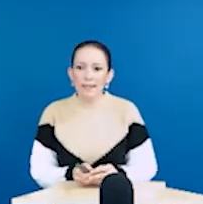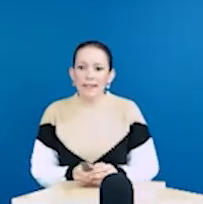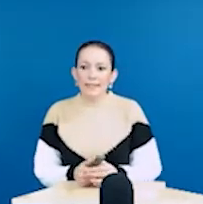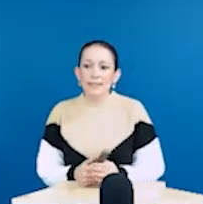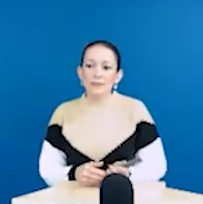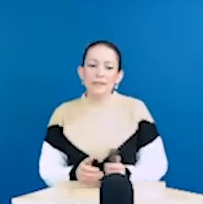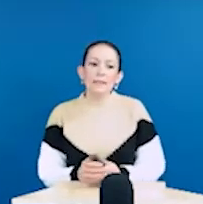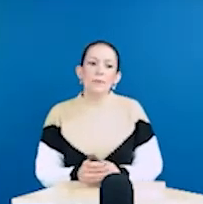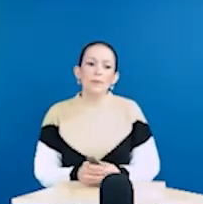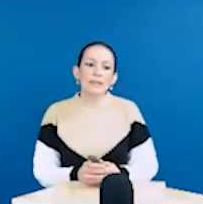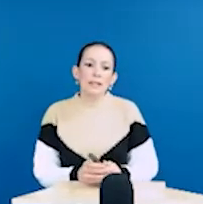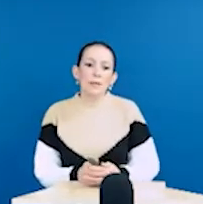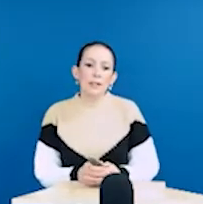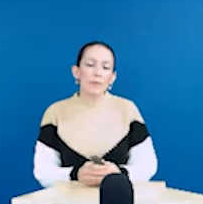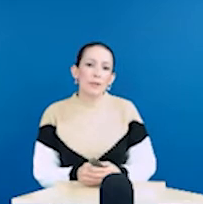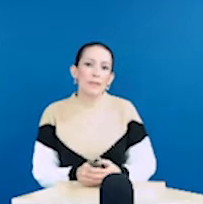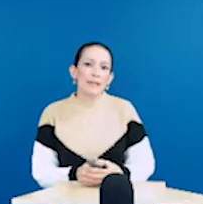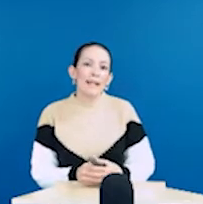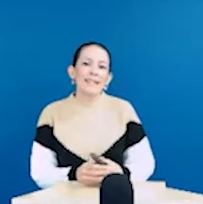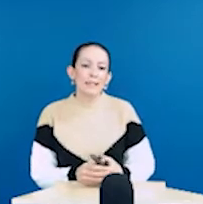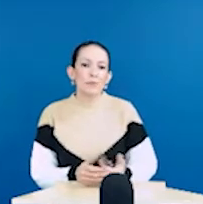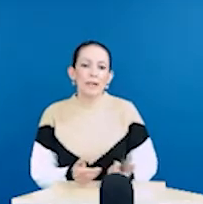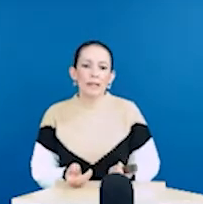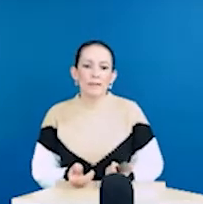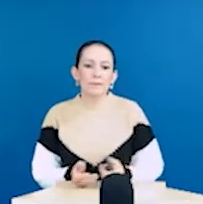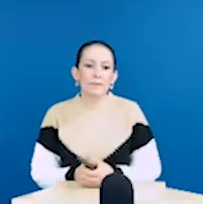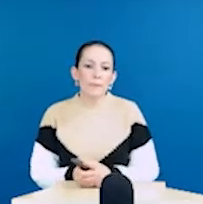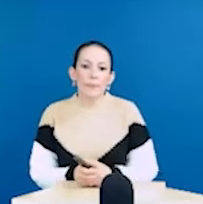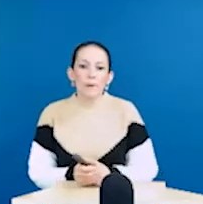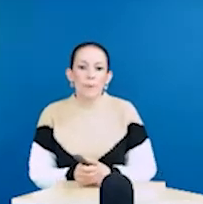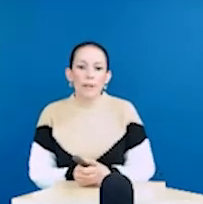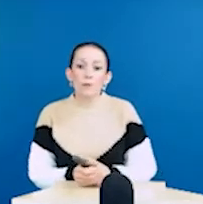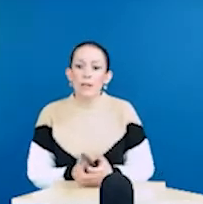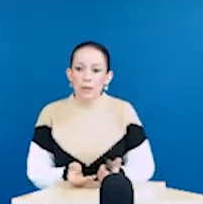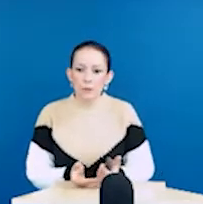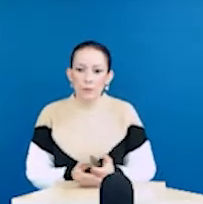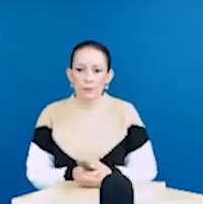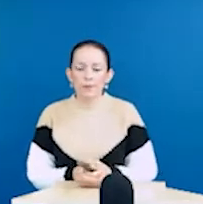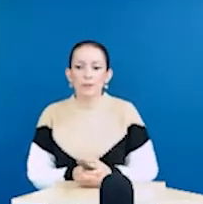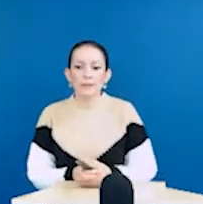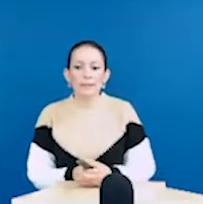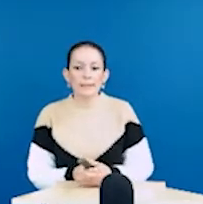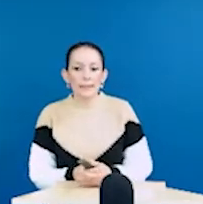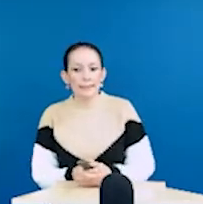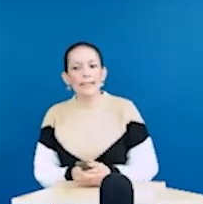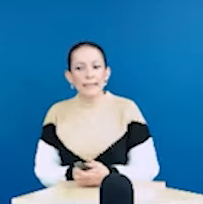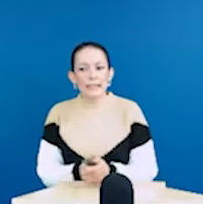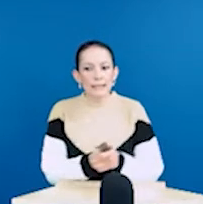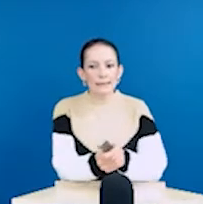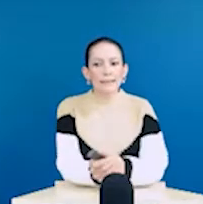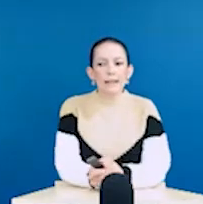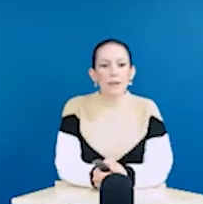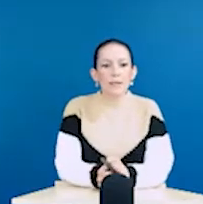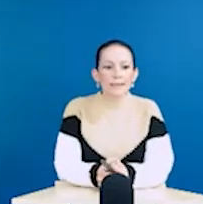enfermedades. Estas sustancias se producen en el cuerpo de una manera natural o en un laboratorio. Entonces, ¿qué se hace? En